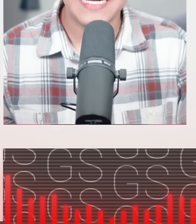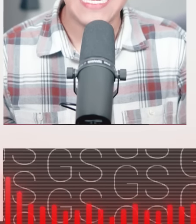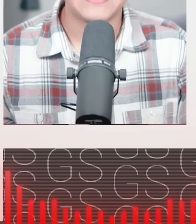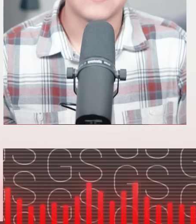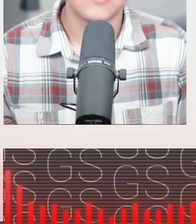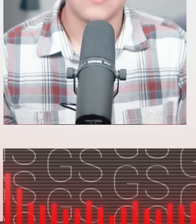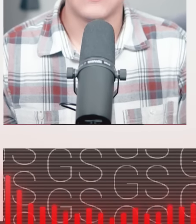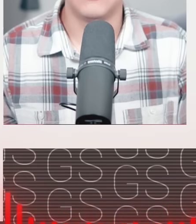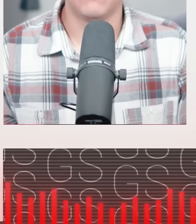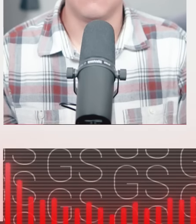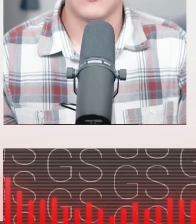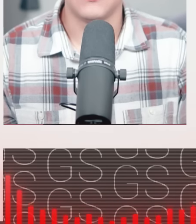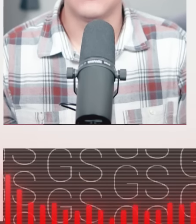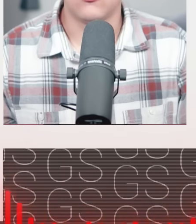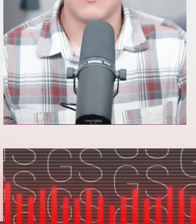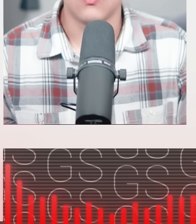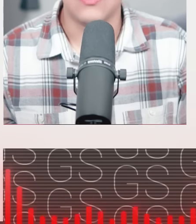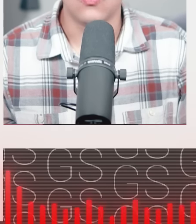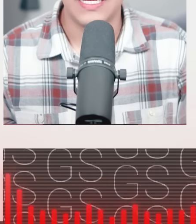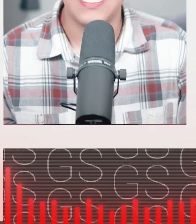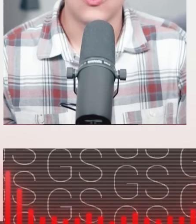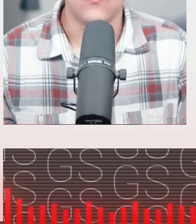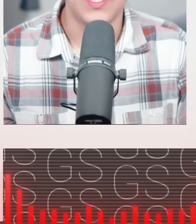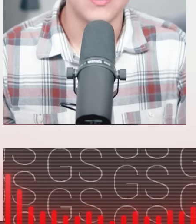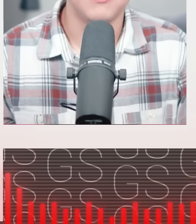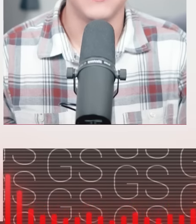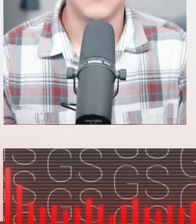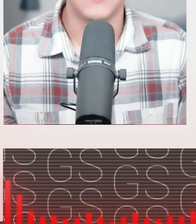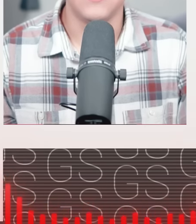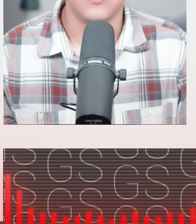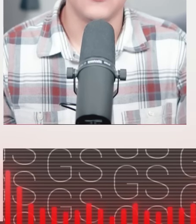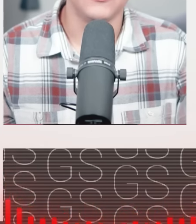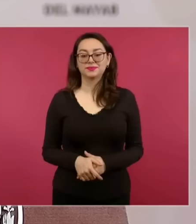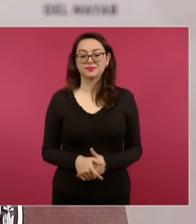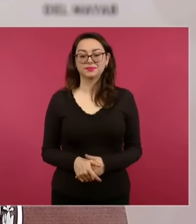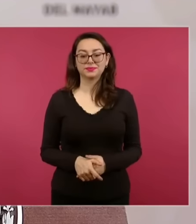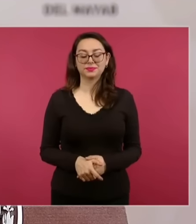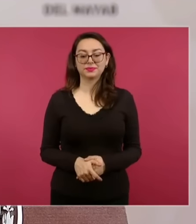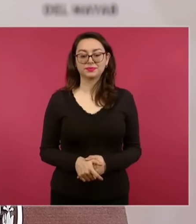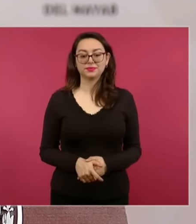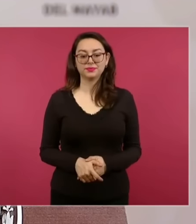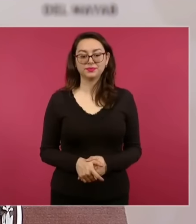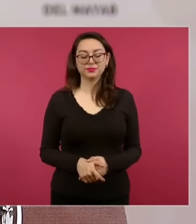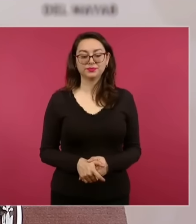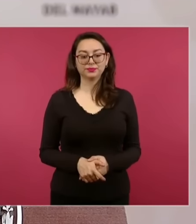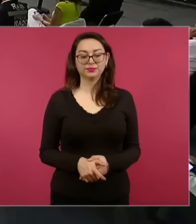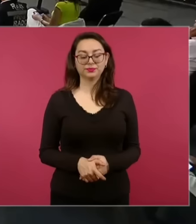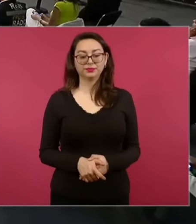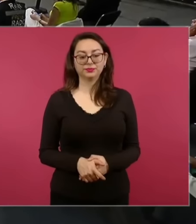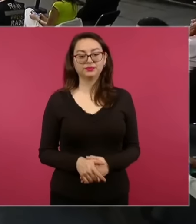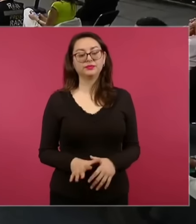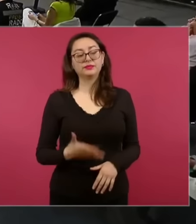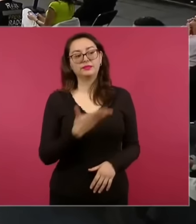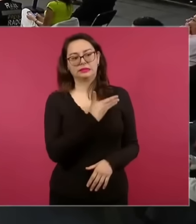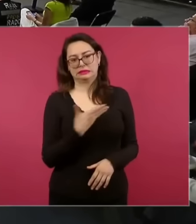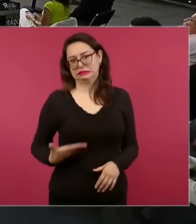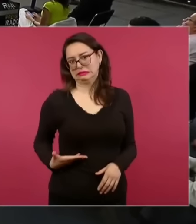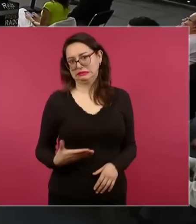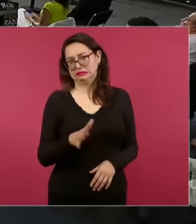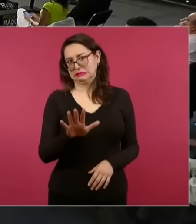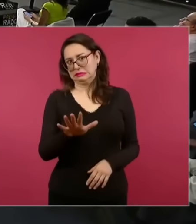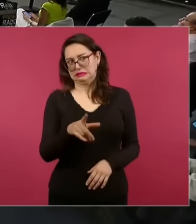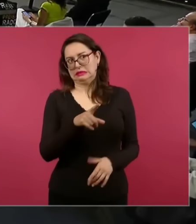a ver la arrastrada que le puso el presidente López Obrador en la conferencia mañanera del día de hoy. Presidente, mientras transmiten el video y hablando de los dueños